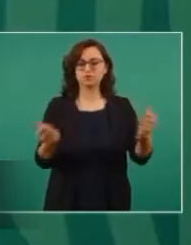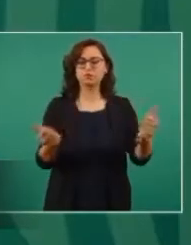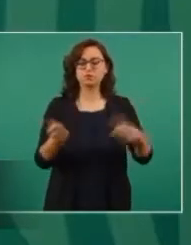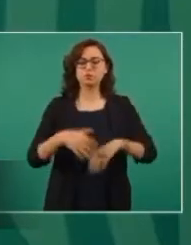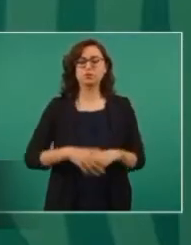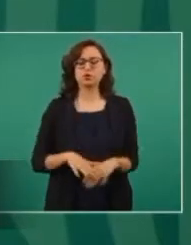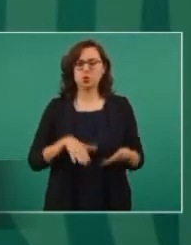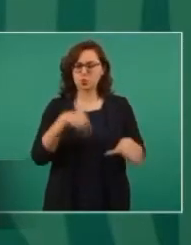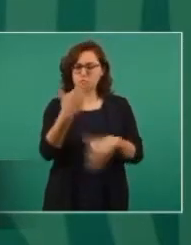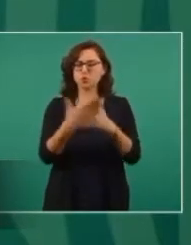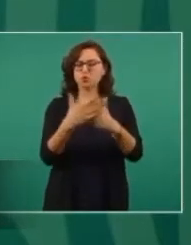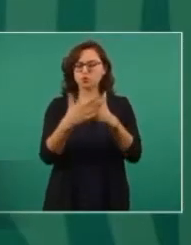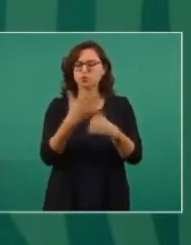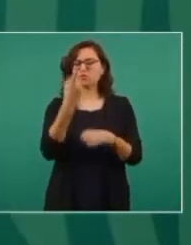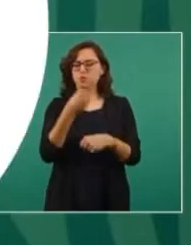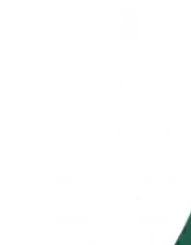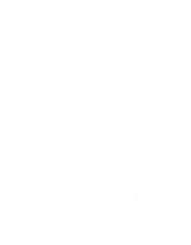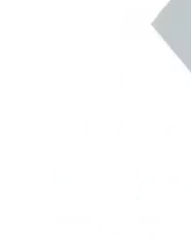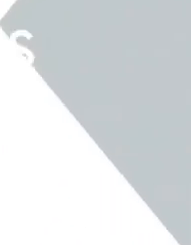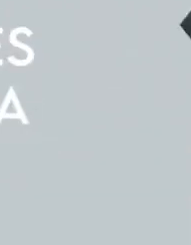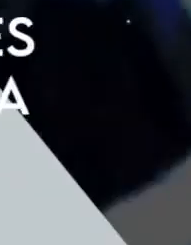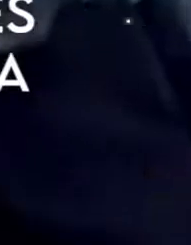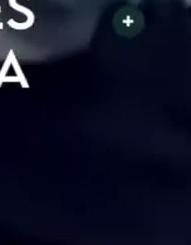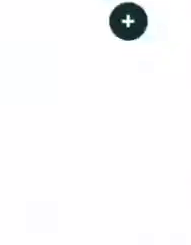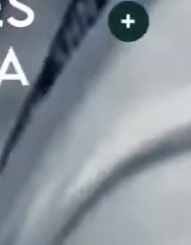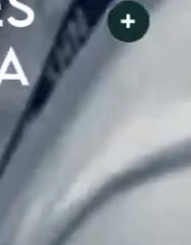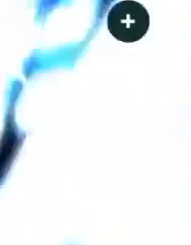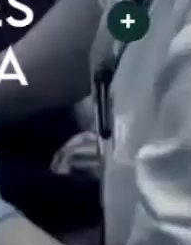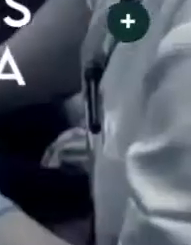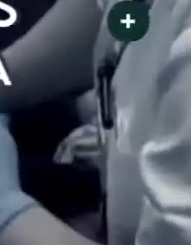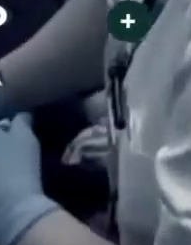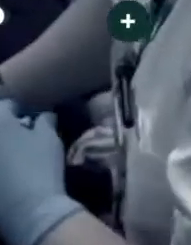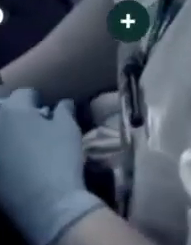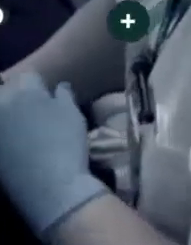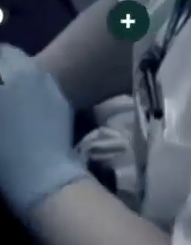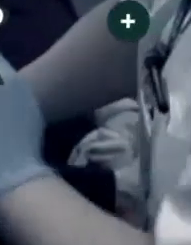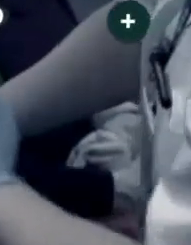la mayoría en la Cámara de Diputados.